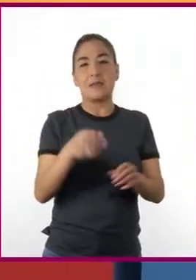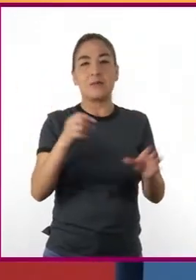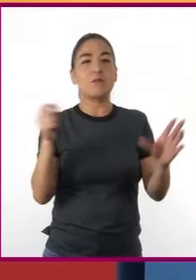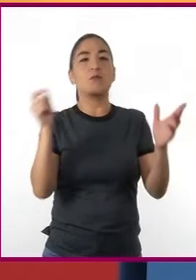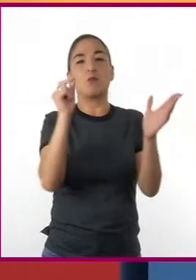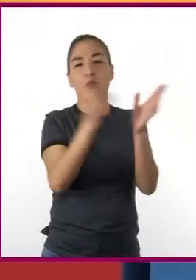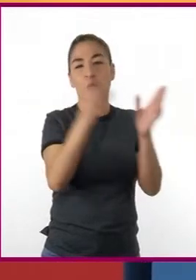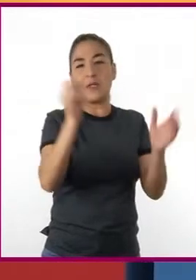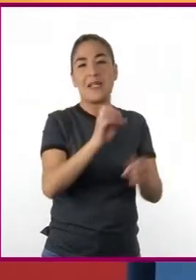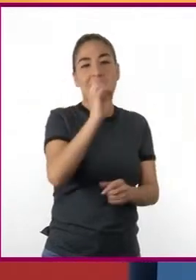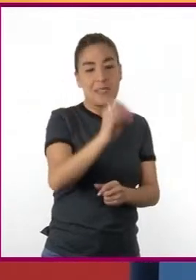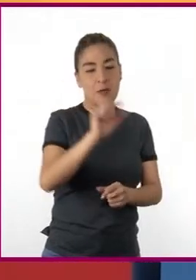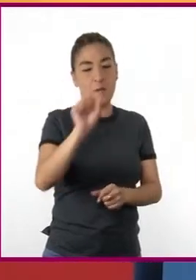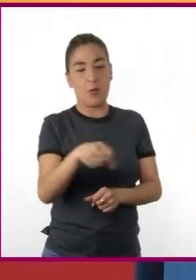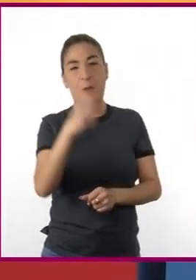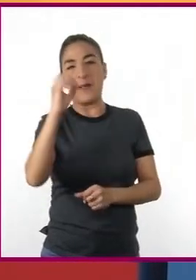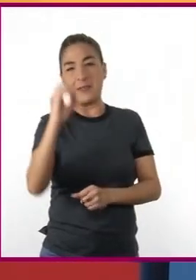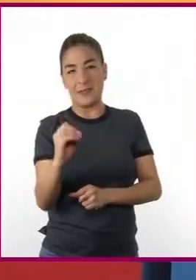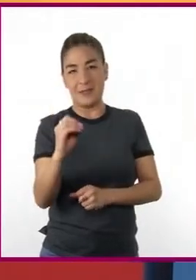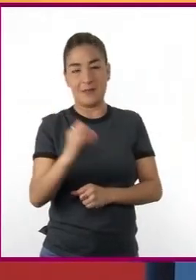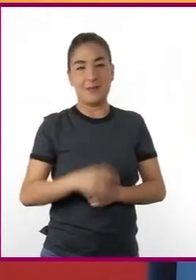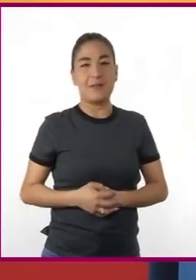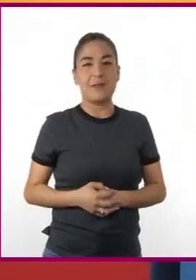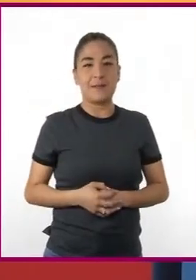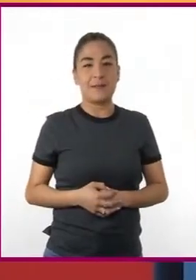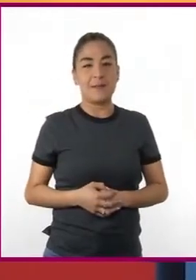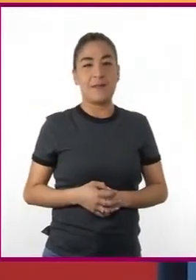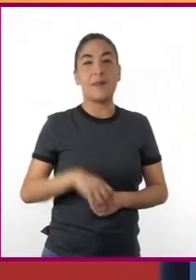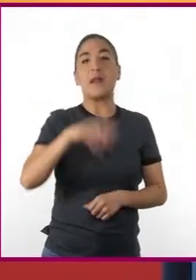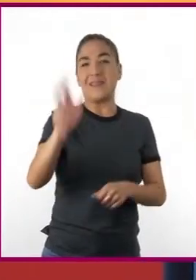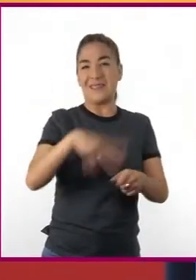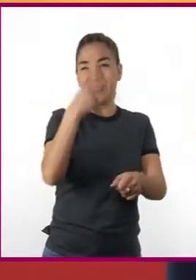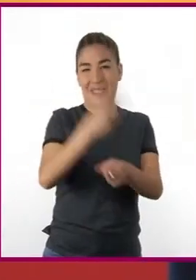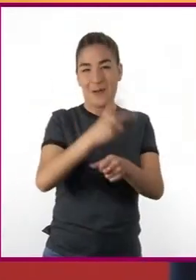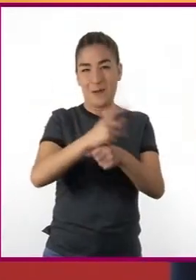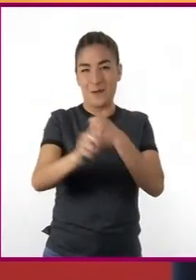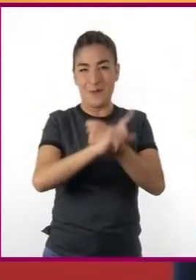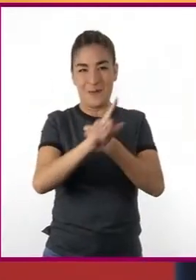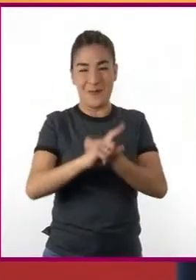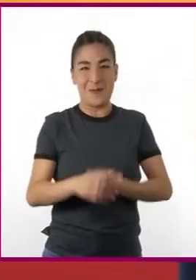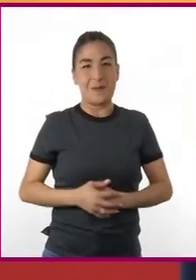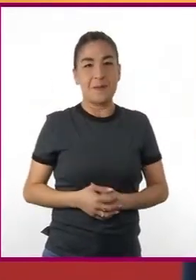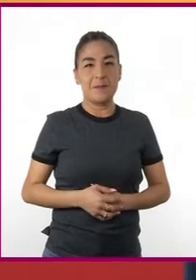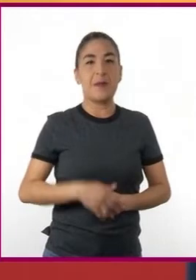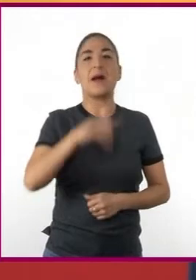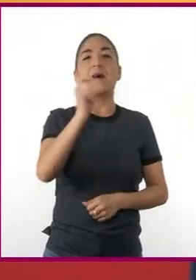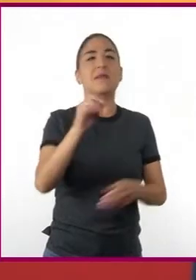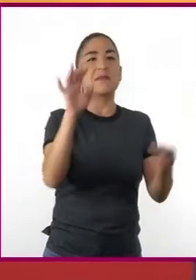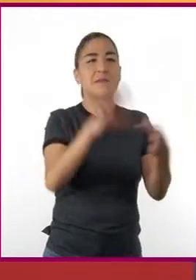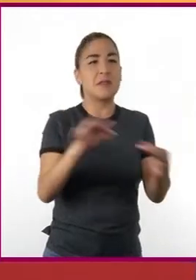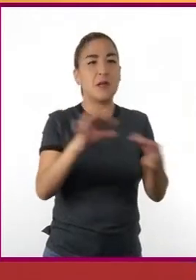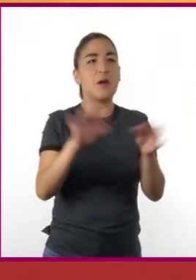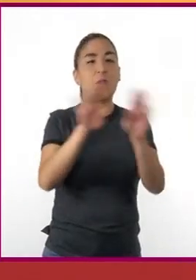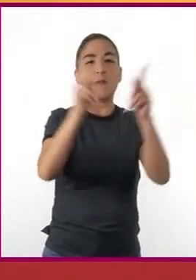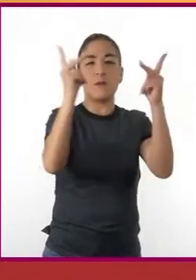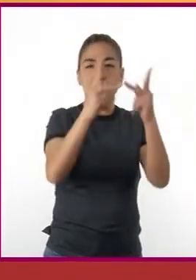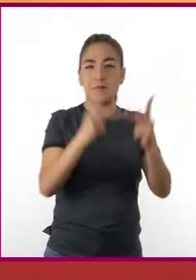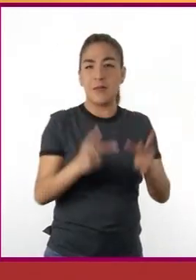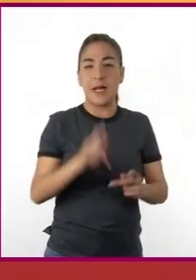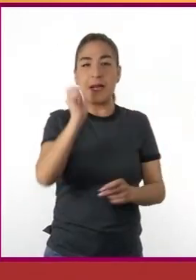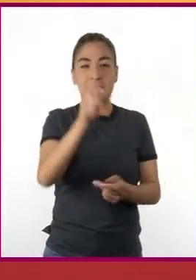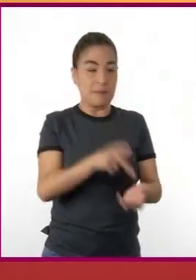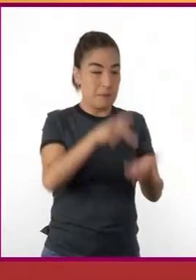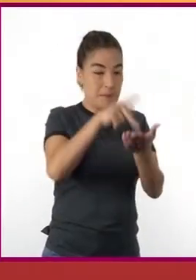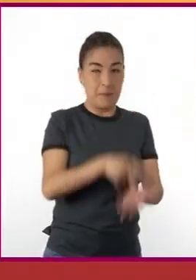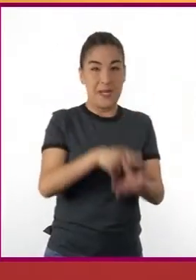punto 0,0. En el segundo caso, en el que se establece un comparativo basado en el peso